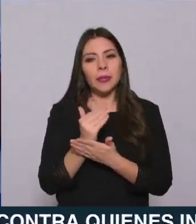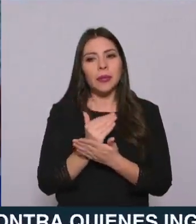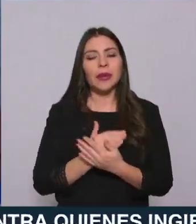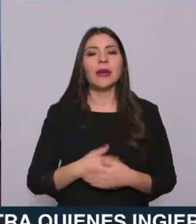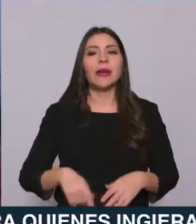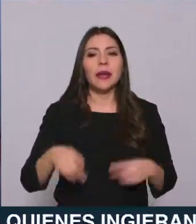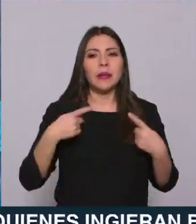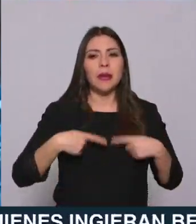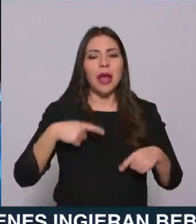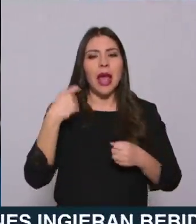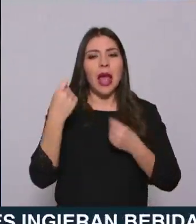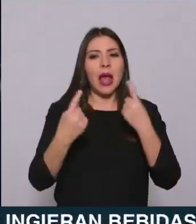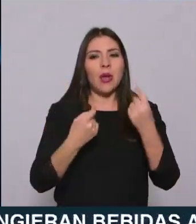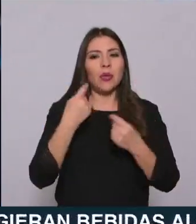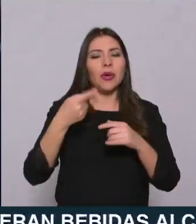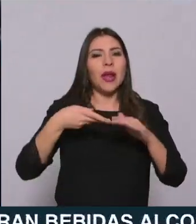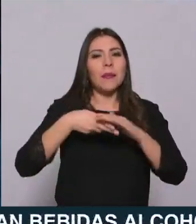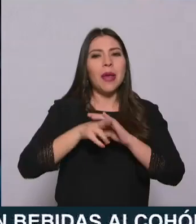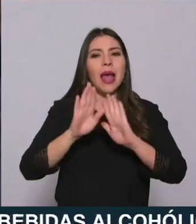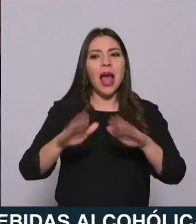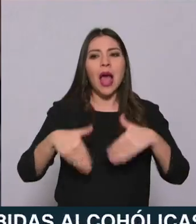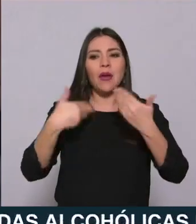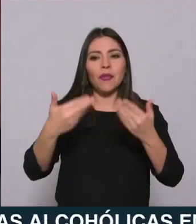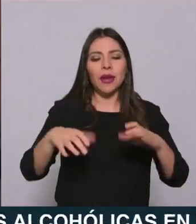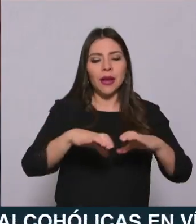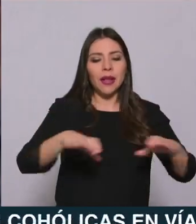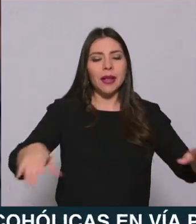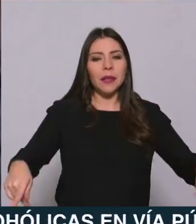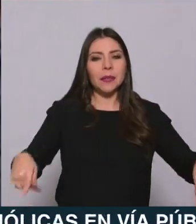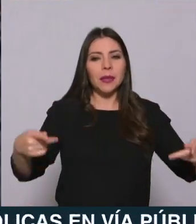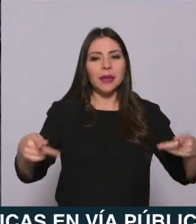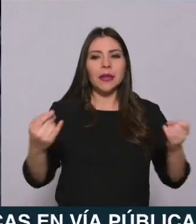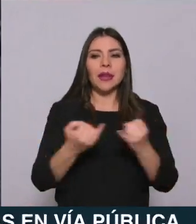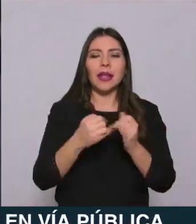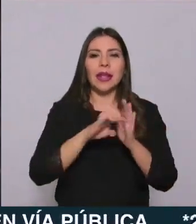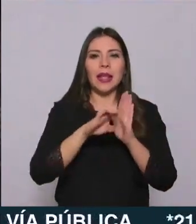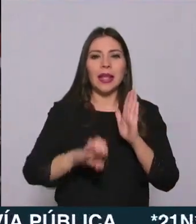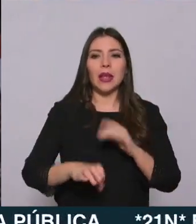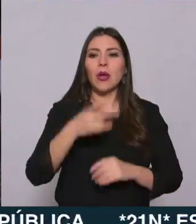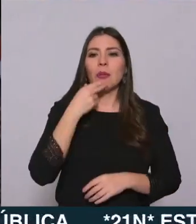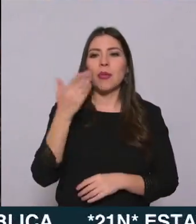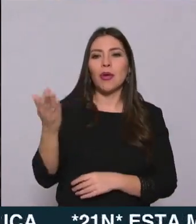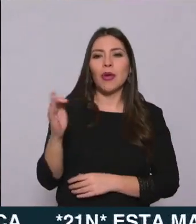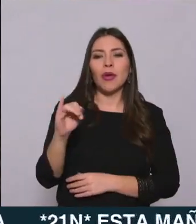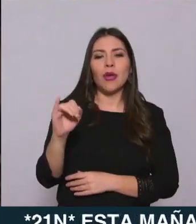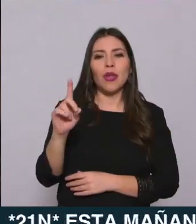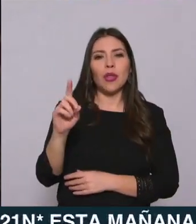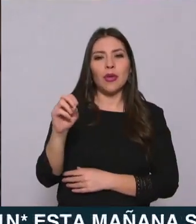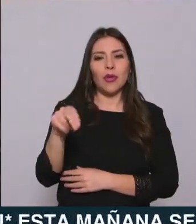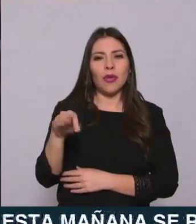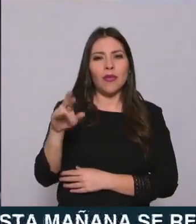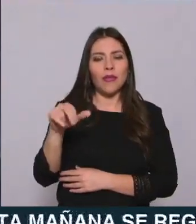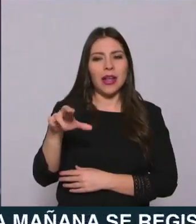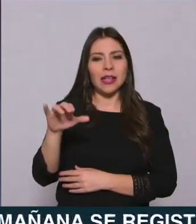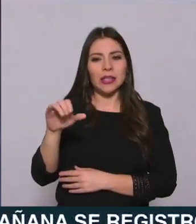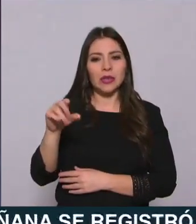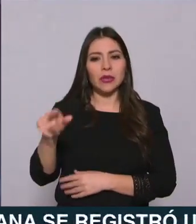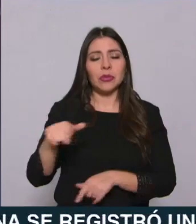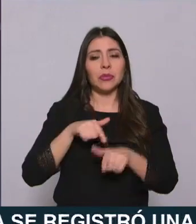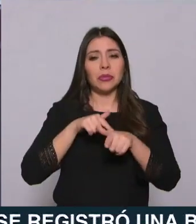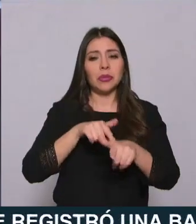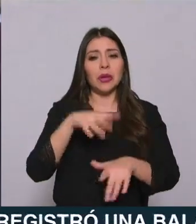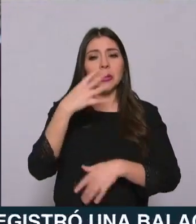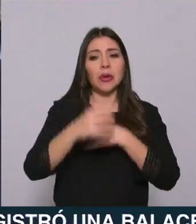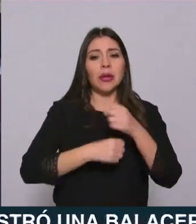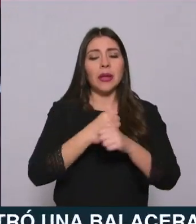que se encuentran fuera de algunas estaciones del metro. Es el caso de don Francisco, quien lleva más de 30 años vendiendo café, atole, tamales